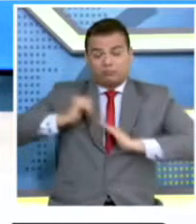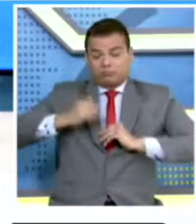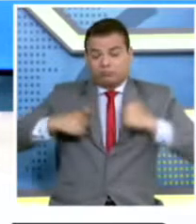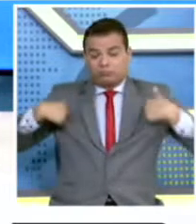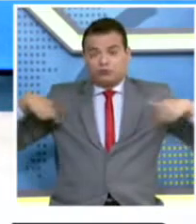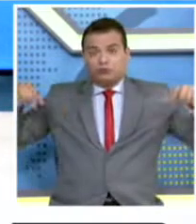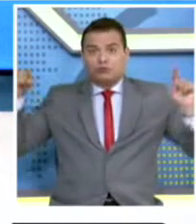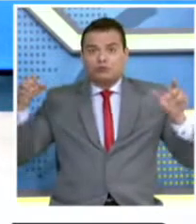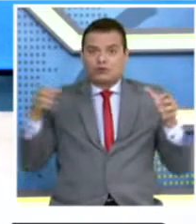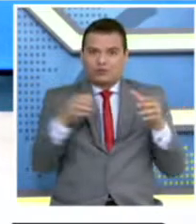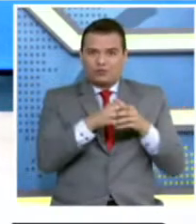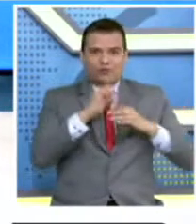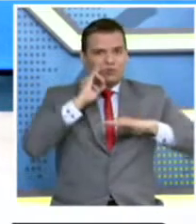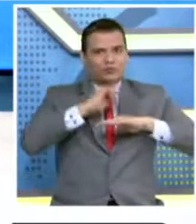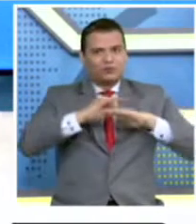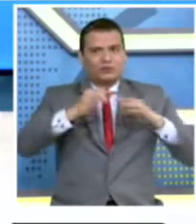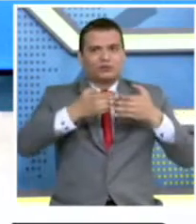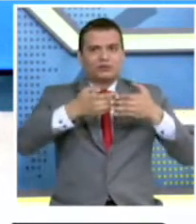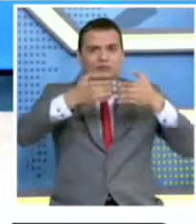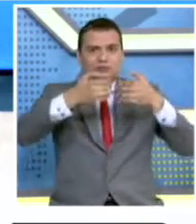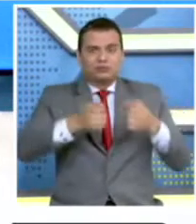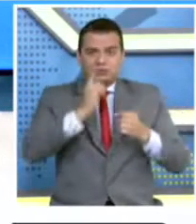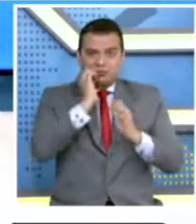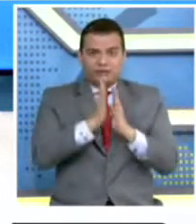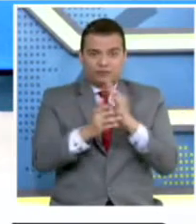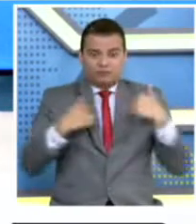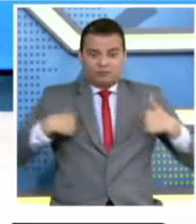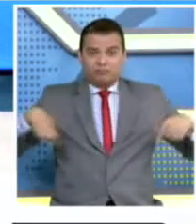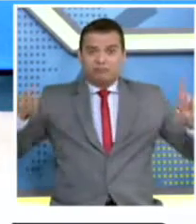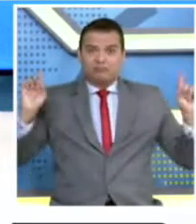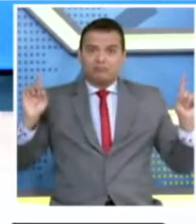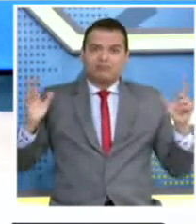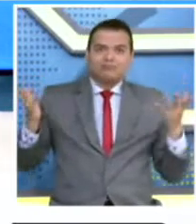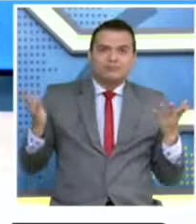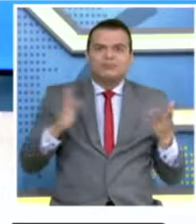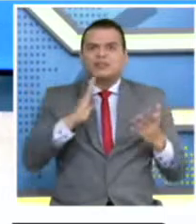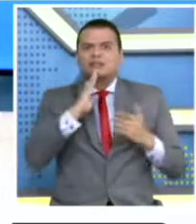lado, el alcalde dice que no es su competencia y por otro, el INPEC